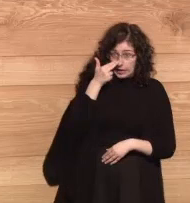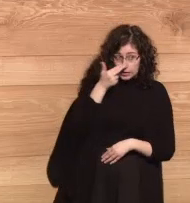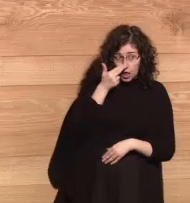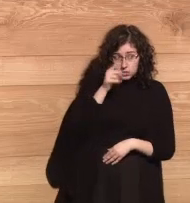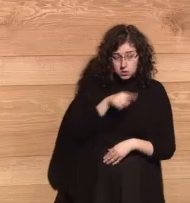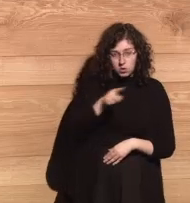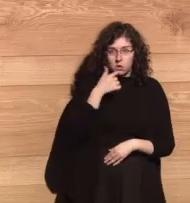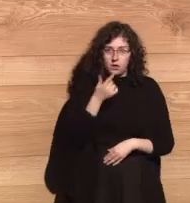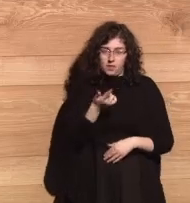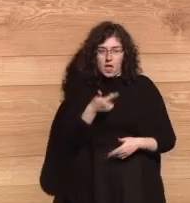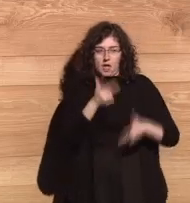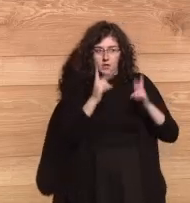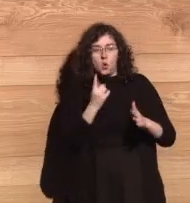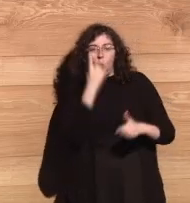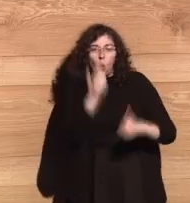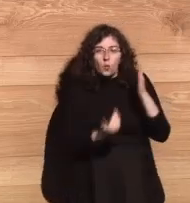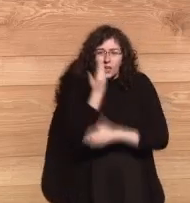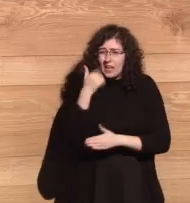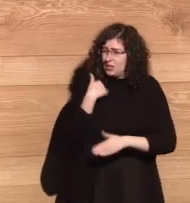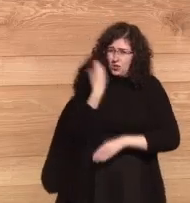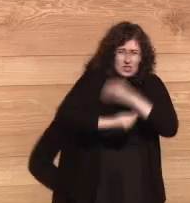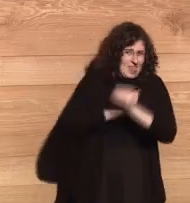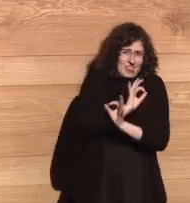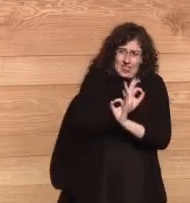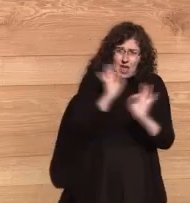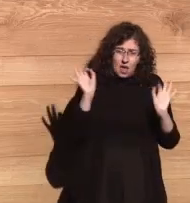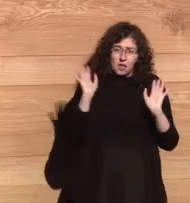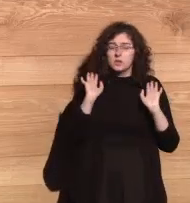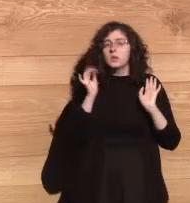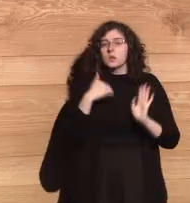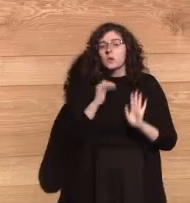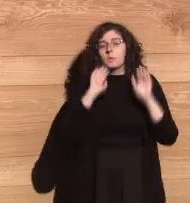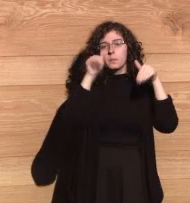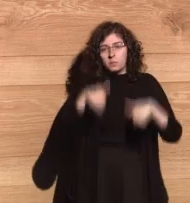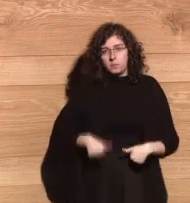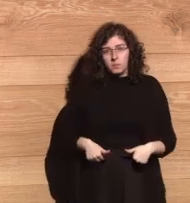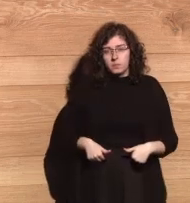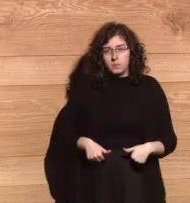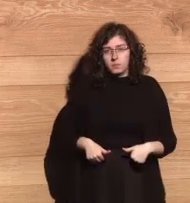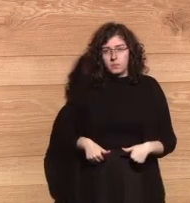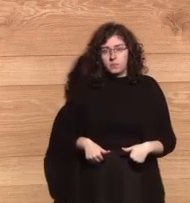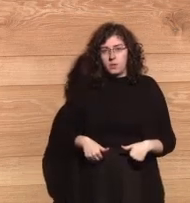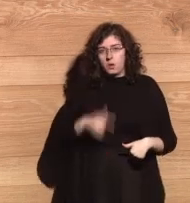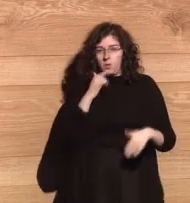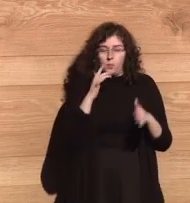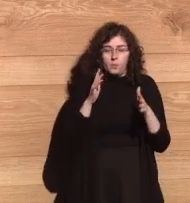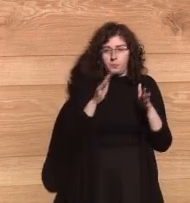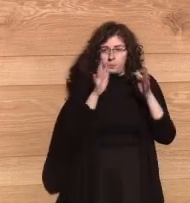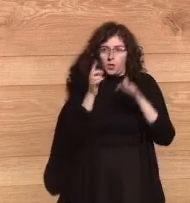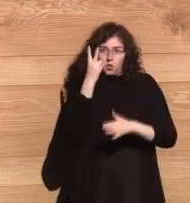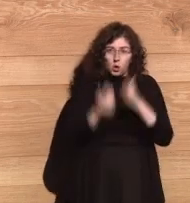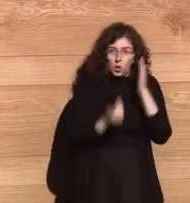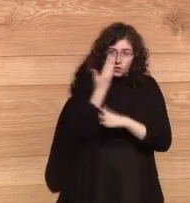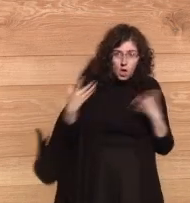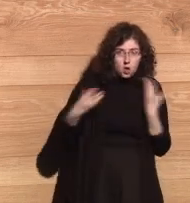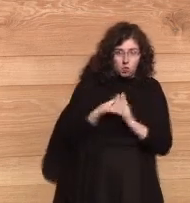dar, pues eso, un día, y yo dije, no, un día eso no se hace nada, no sé qué. Total, volví a envolver la historia y me permitieron un par de días